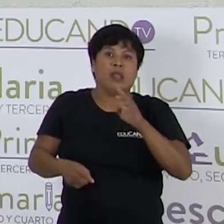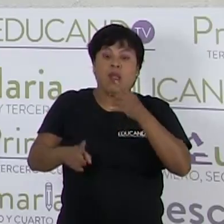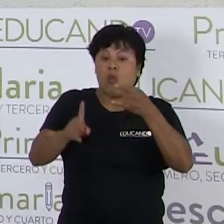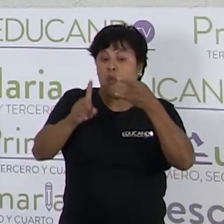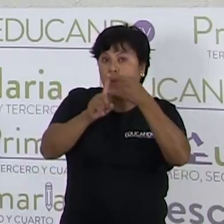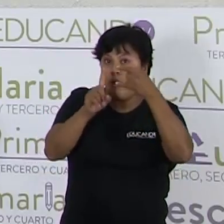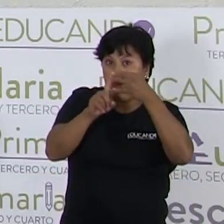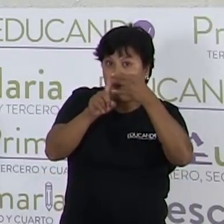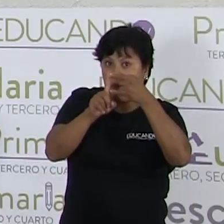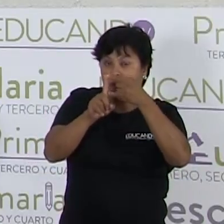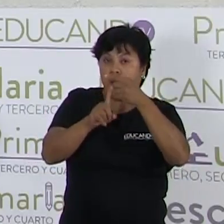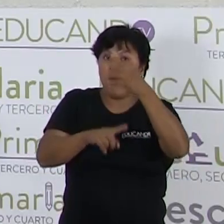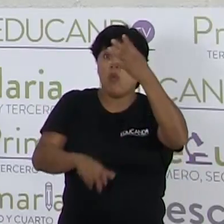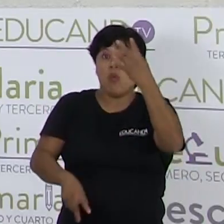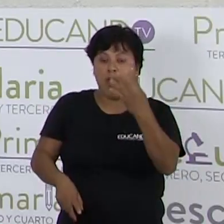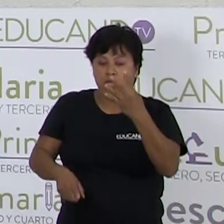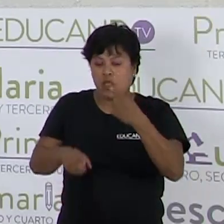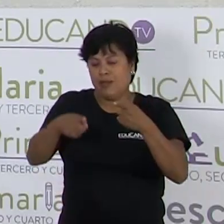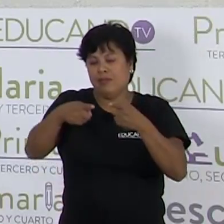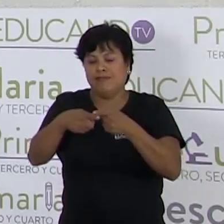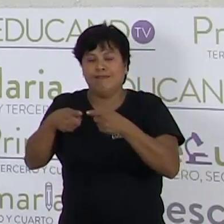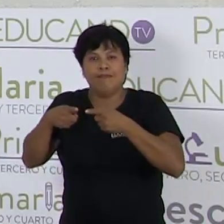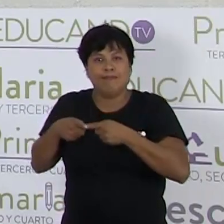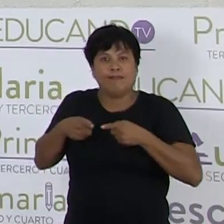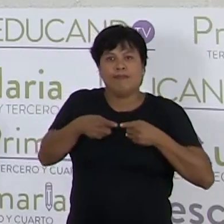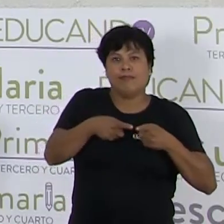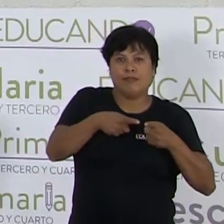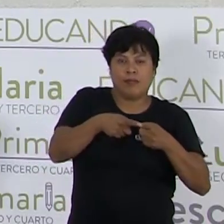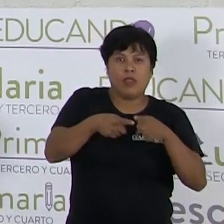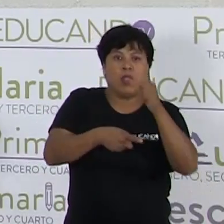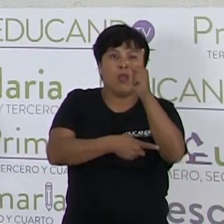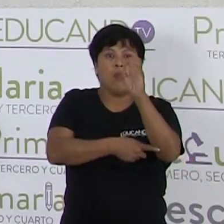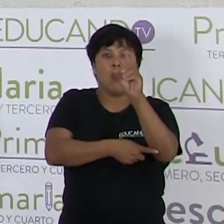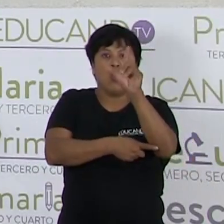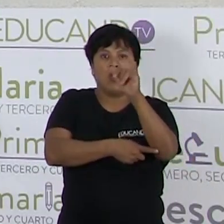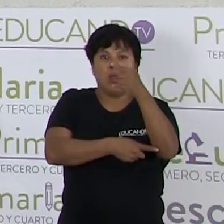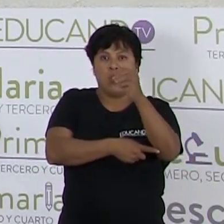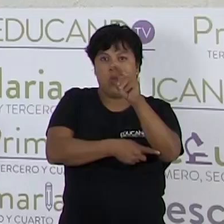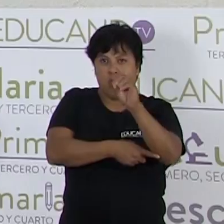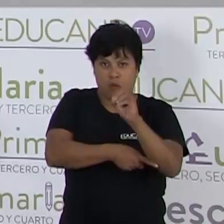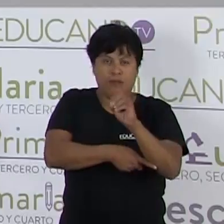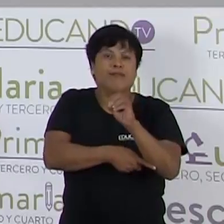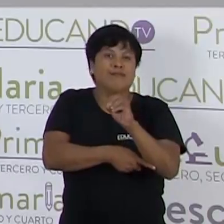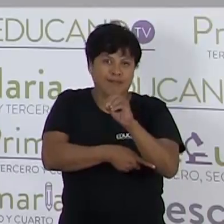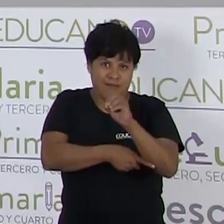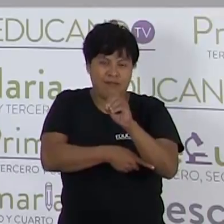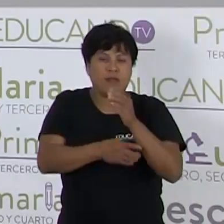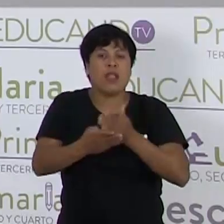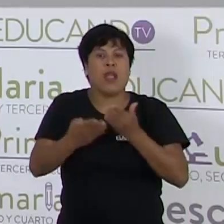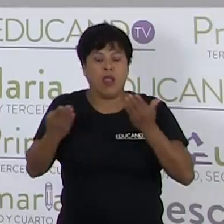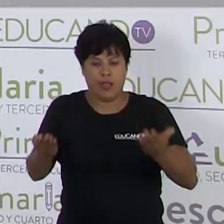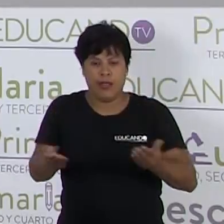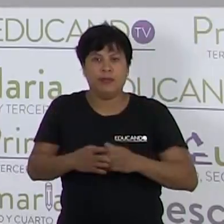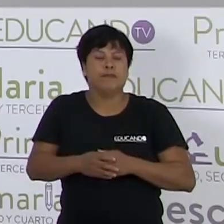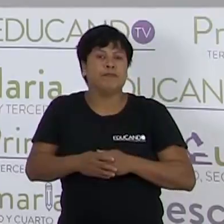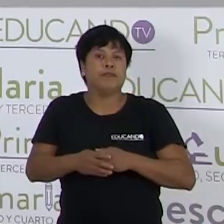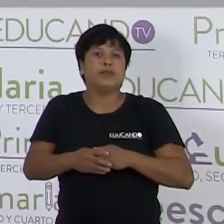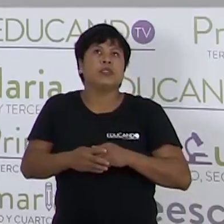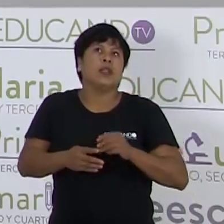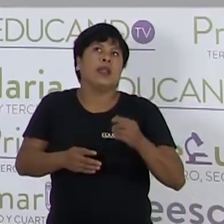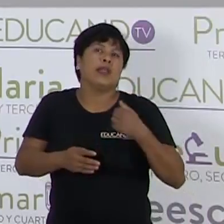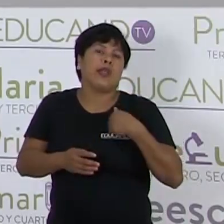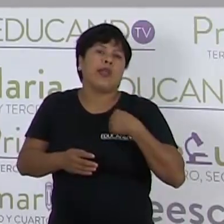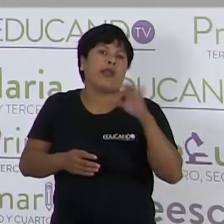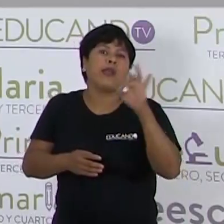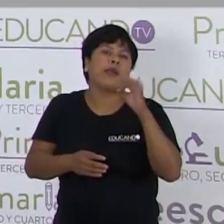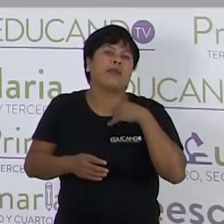Cuadrilátero, 4 lados. Polígono, muchos lados. Ahora, si yo